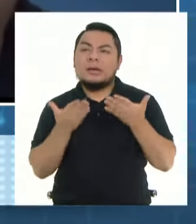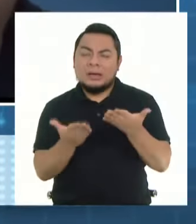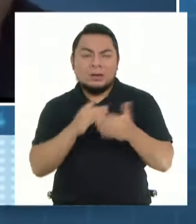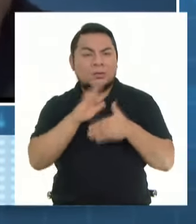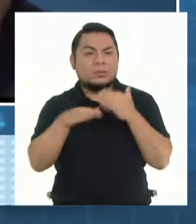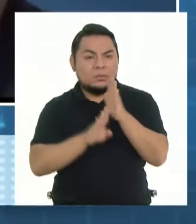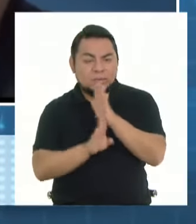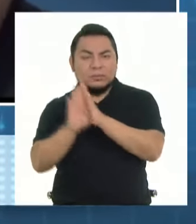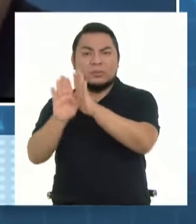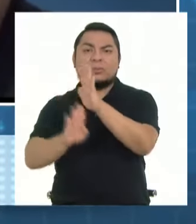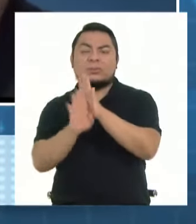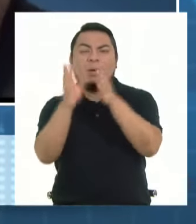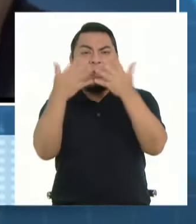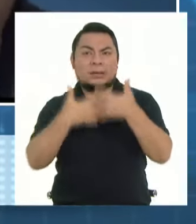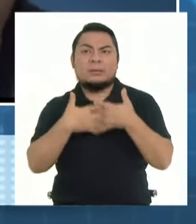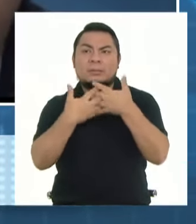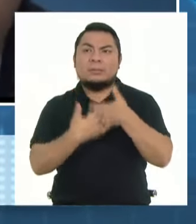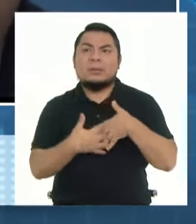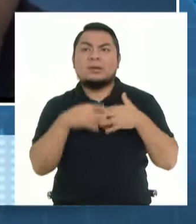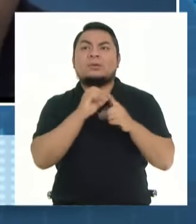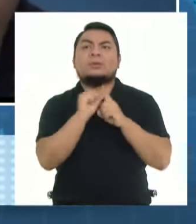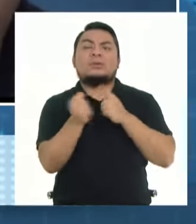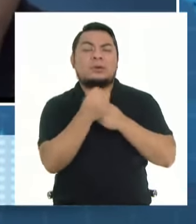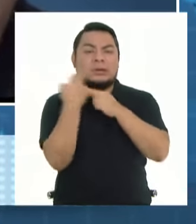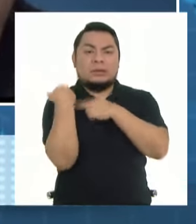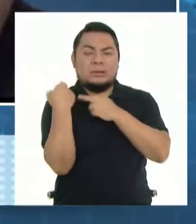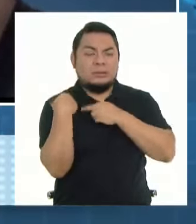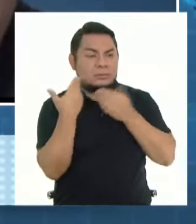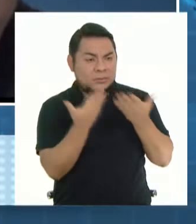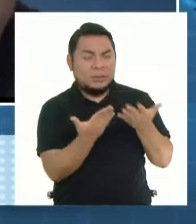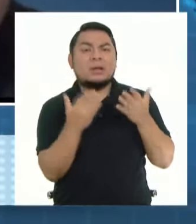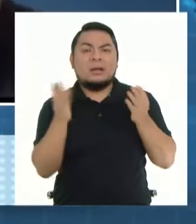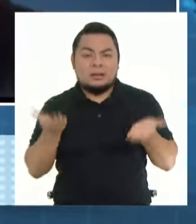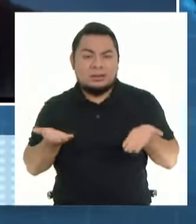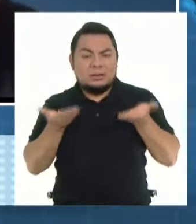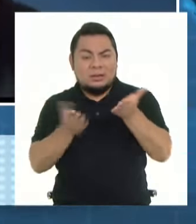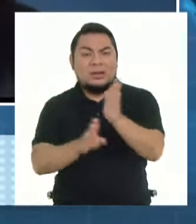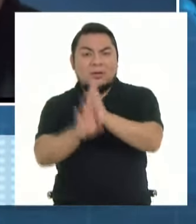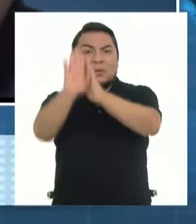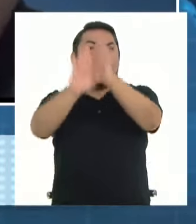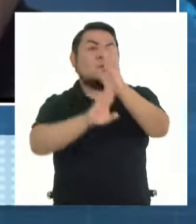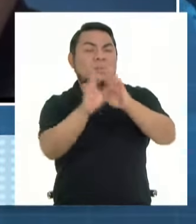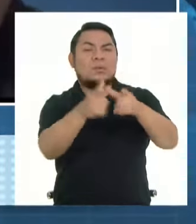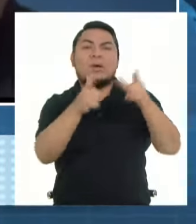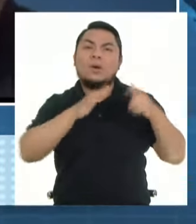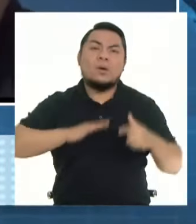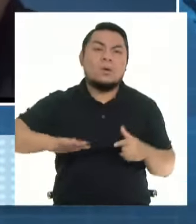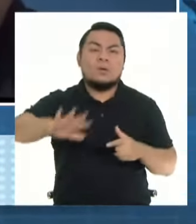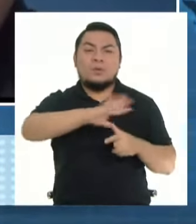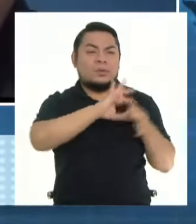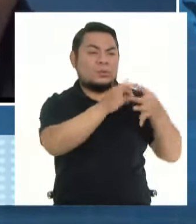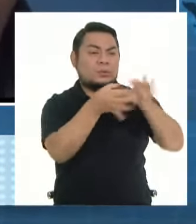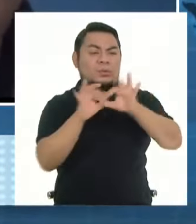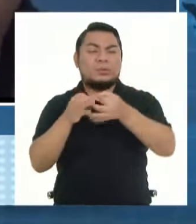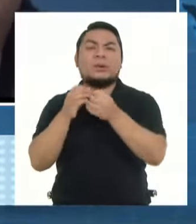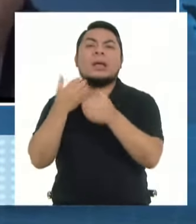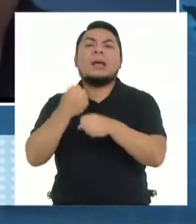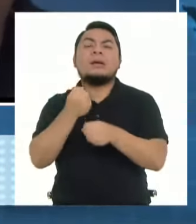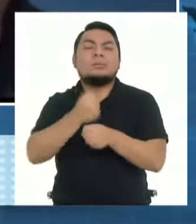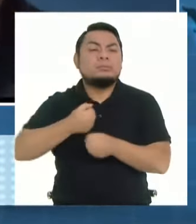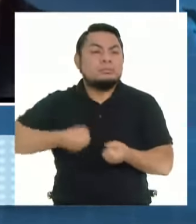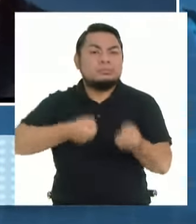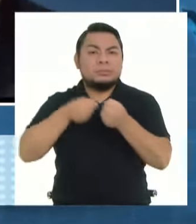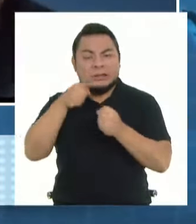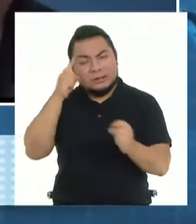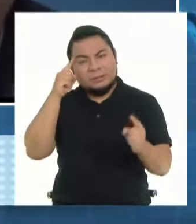de desarrollo, empresas socialmente responsables que generen desarrollo en toda la cadena productiva. A eso